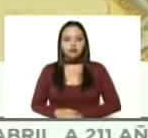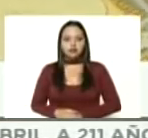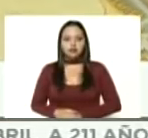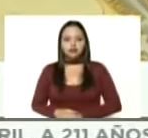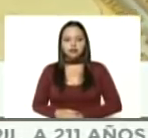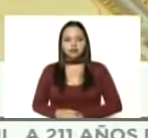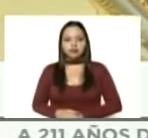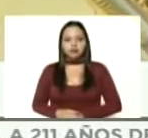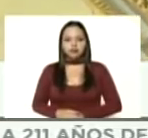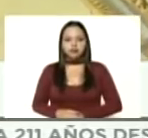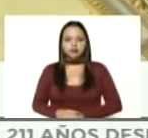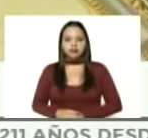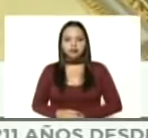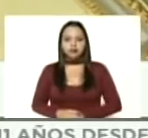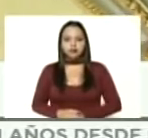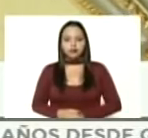Moros.